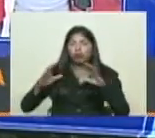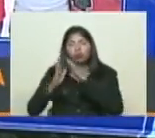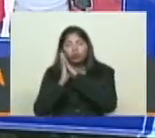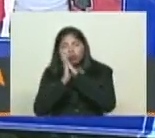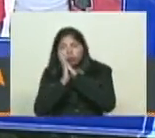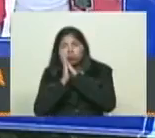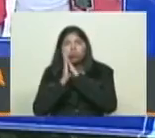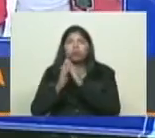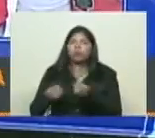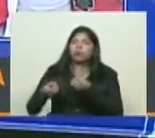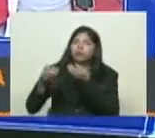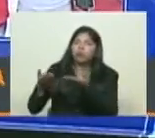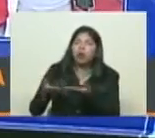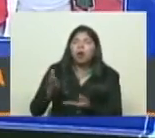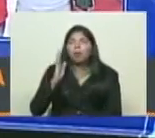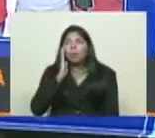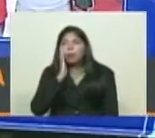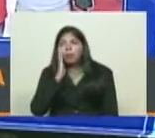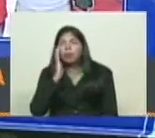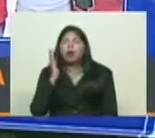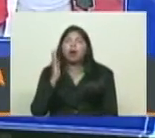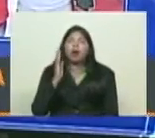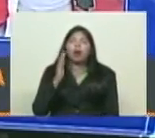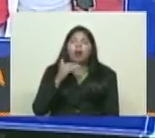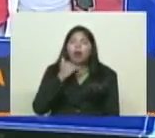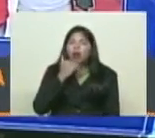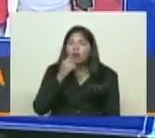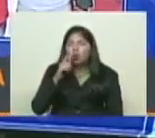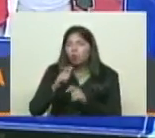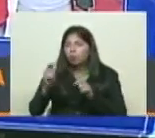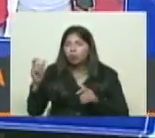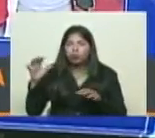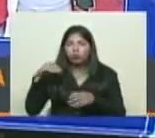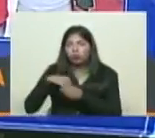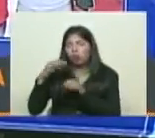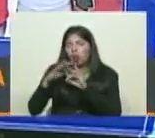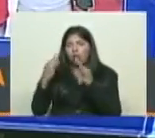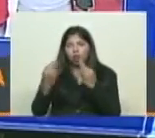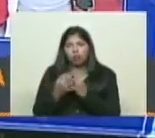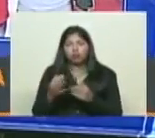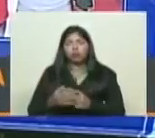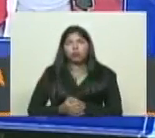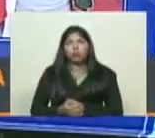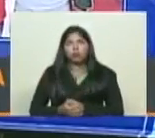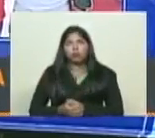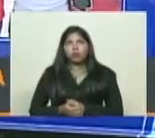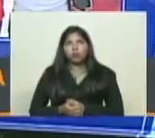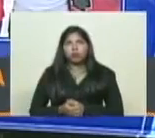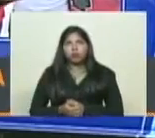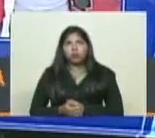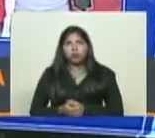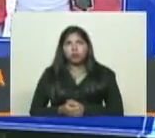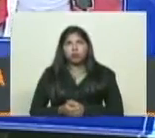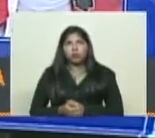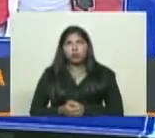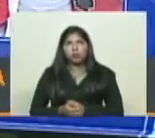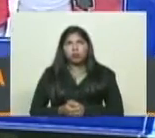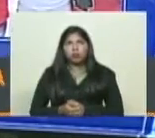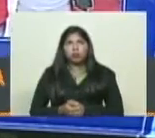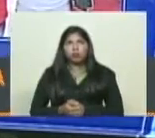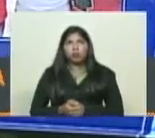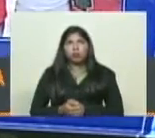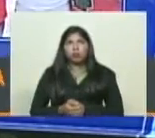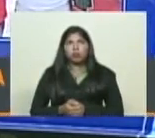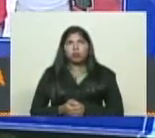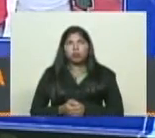anciano, donde duerme la madre con sus hijos. Y los problemas estructurales, como la transformación